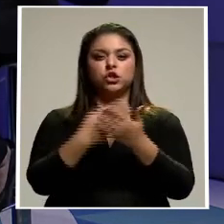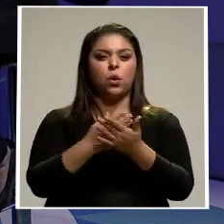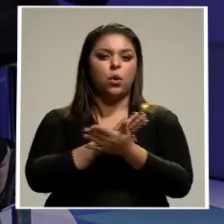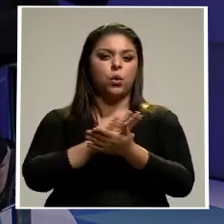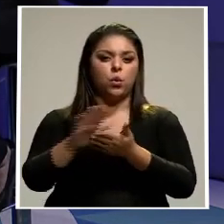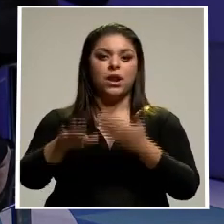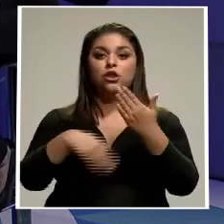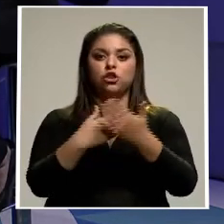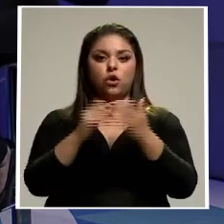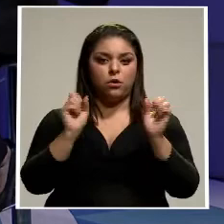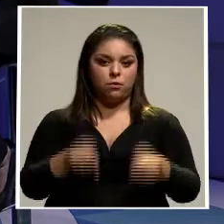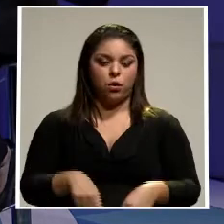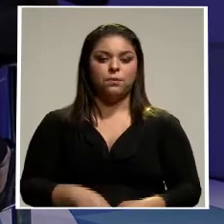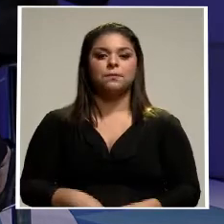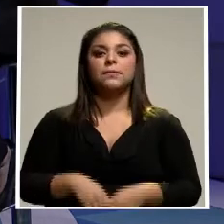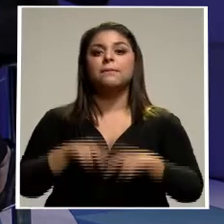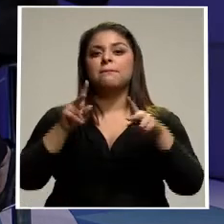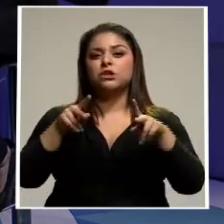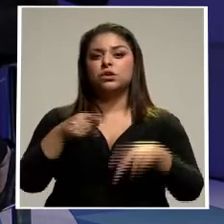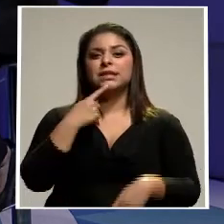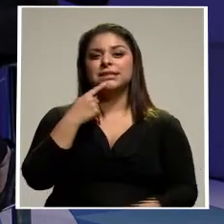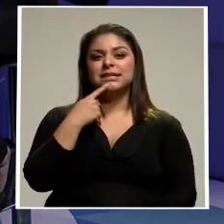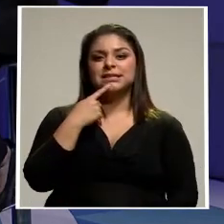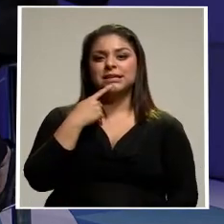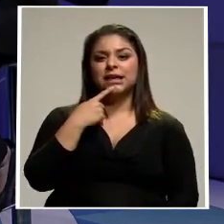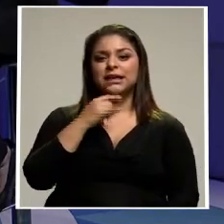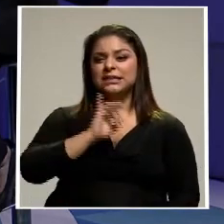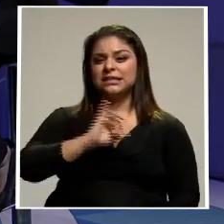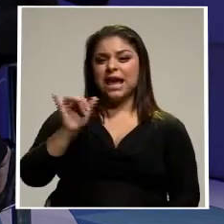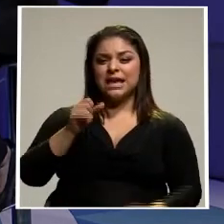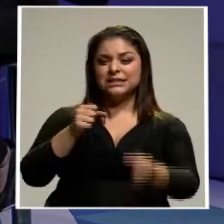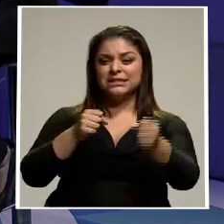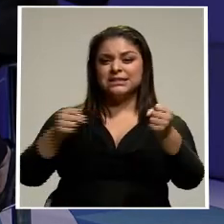gente dice, póngale un salacuartazo y se trae abajo eso.